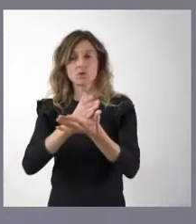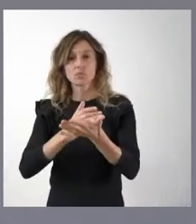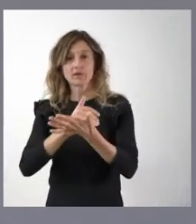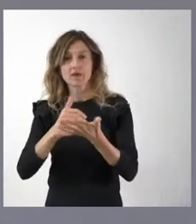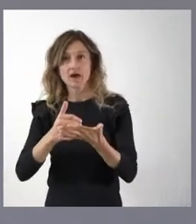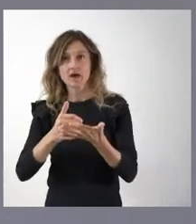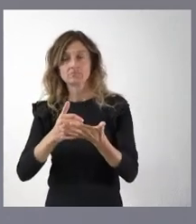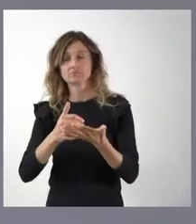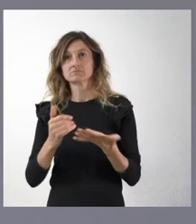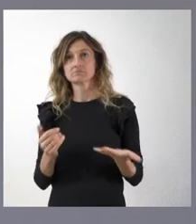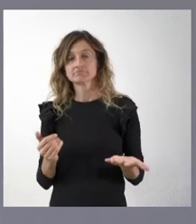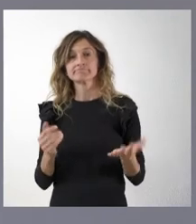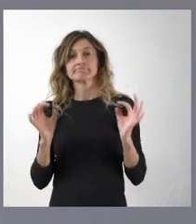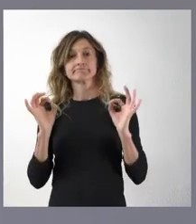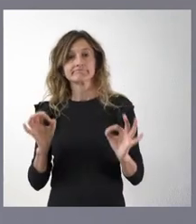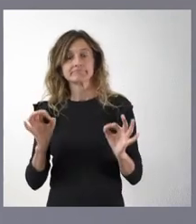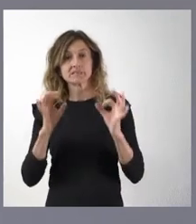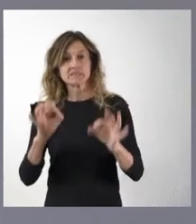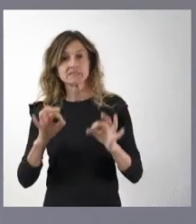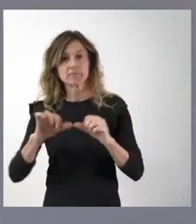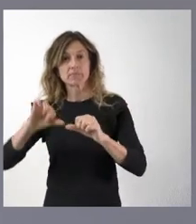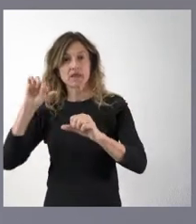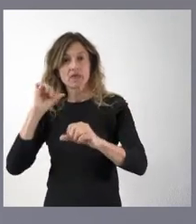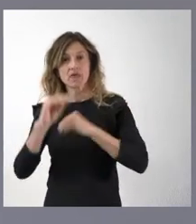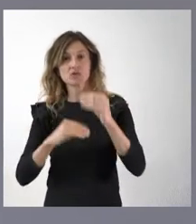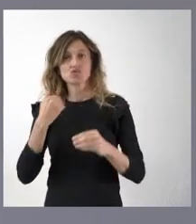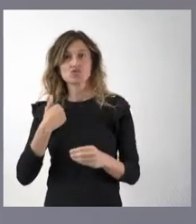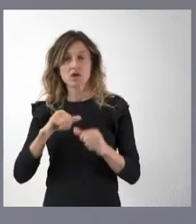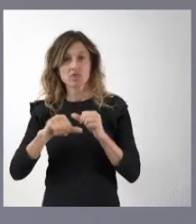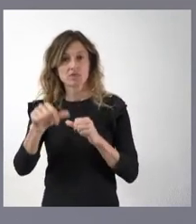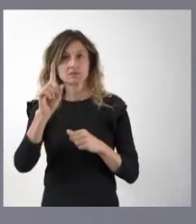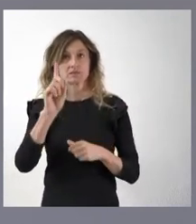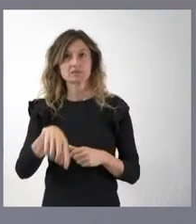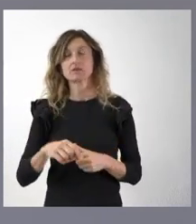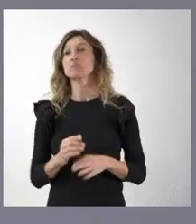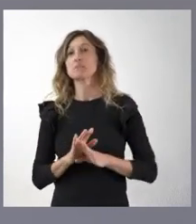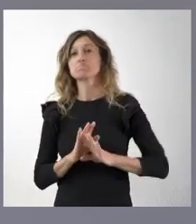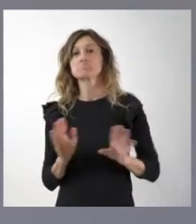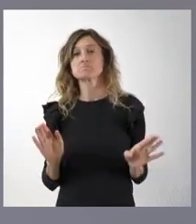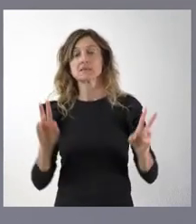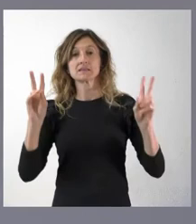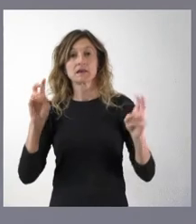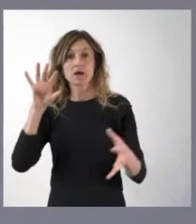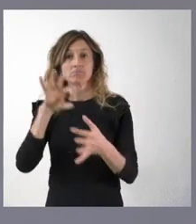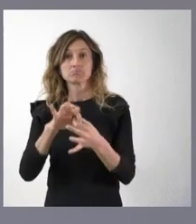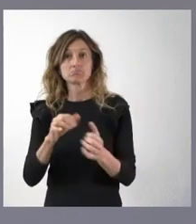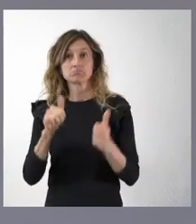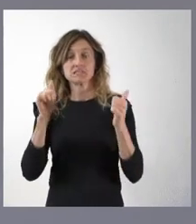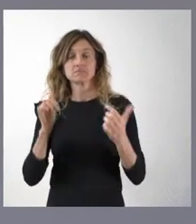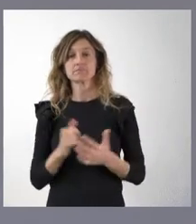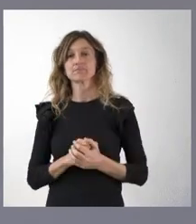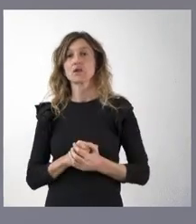y por tanto siempre lo hemos hecho y lo haremos en esta ocasión y esto lo que les puedo decir a este respecto y conocíamos